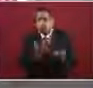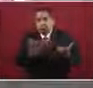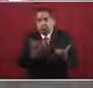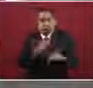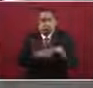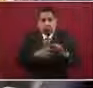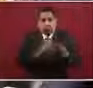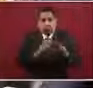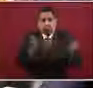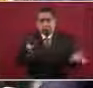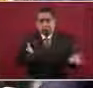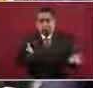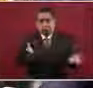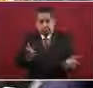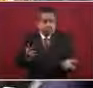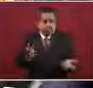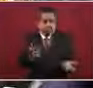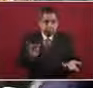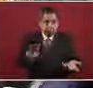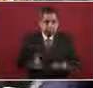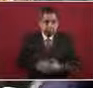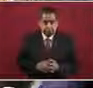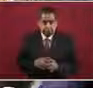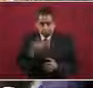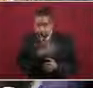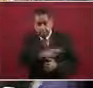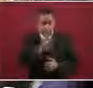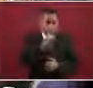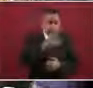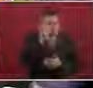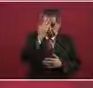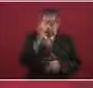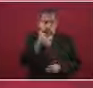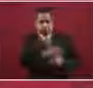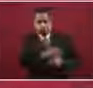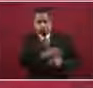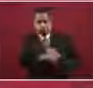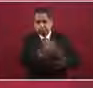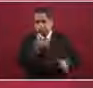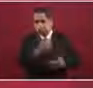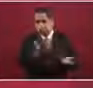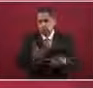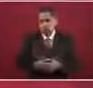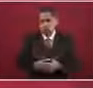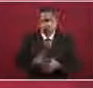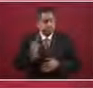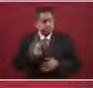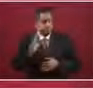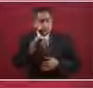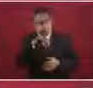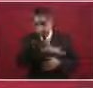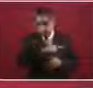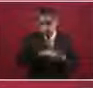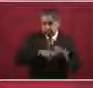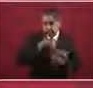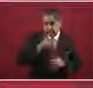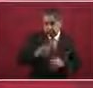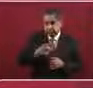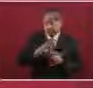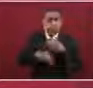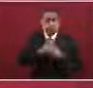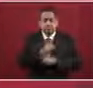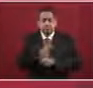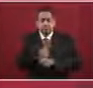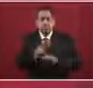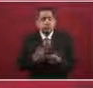aclare el asunto, si es cierto o no es cierto, y si es como él dice, pues hay que investigar